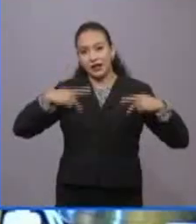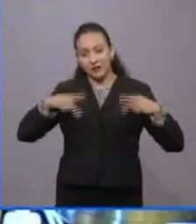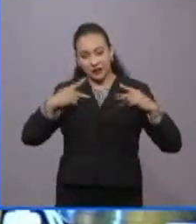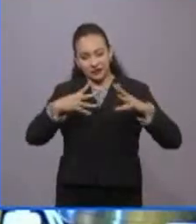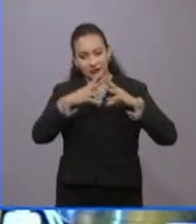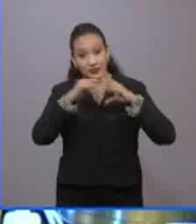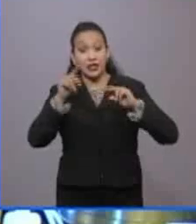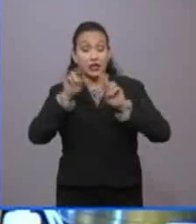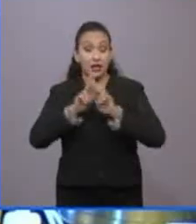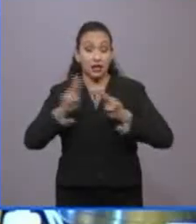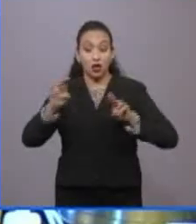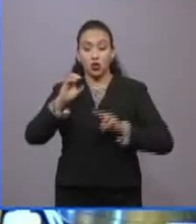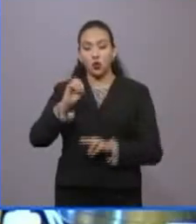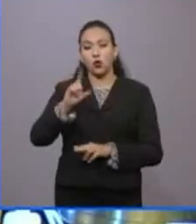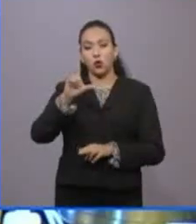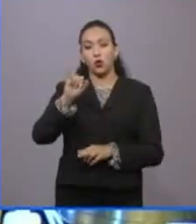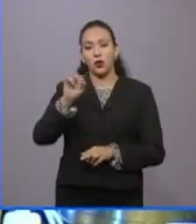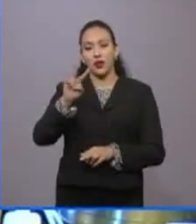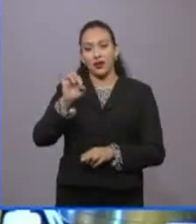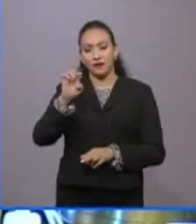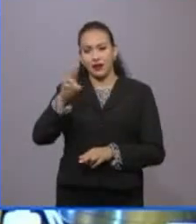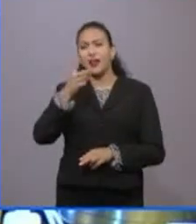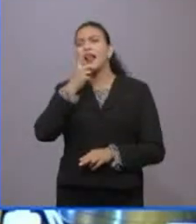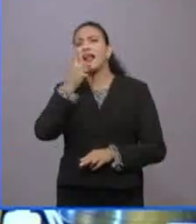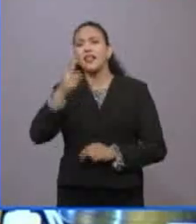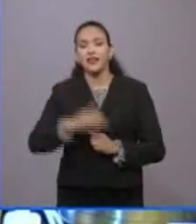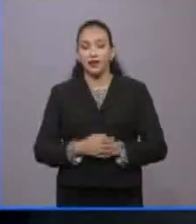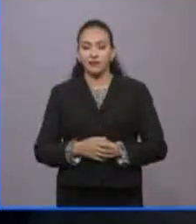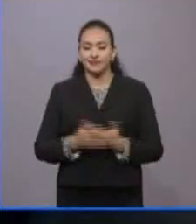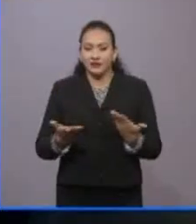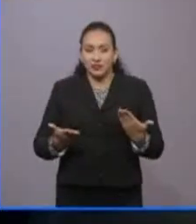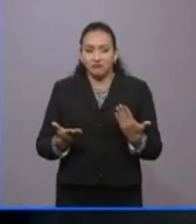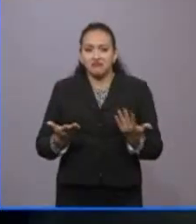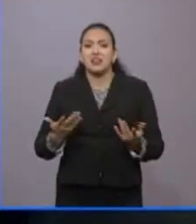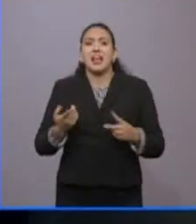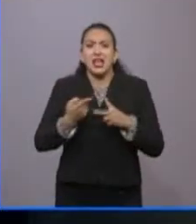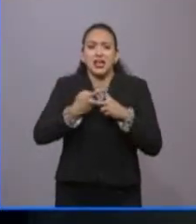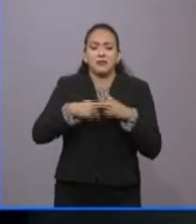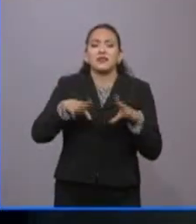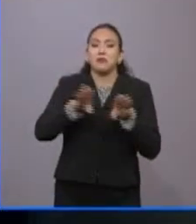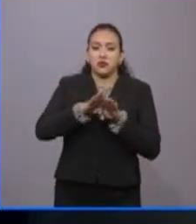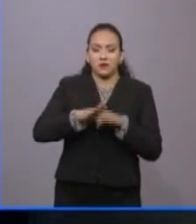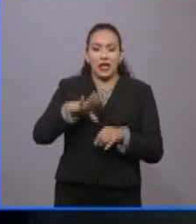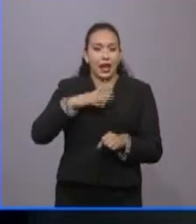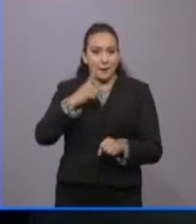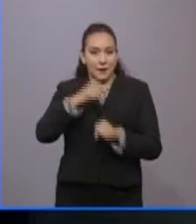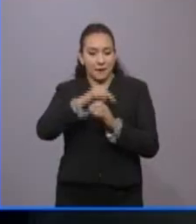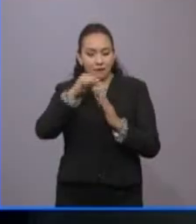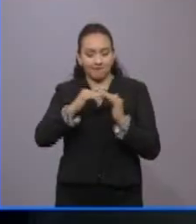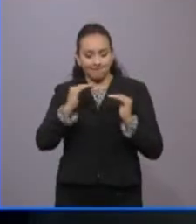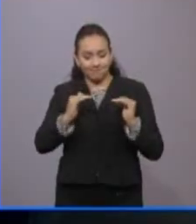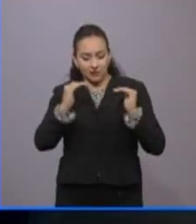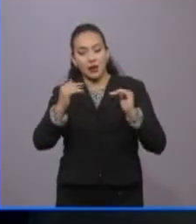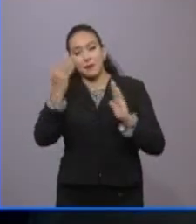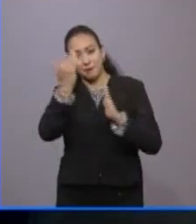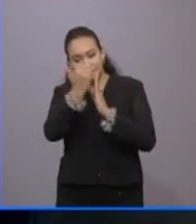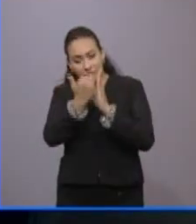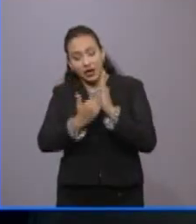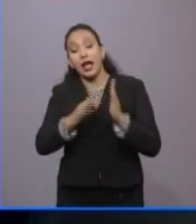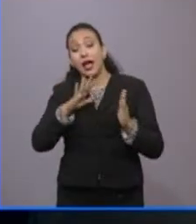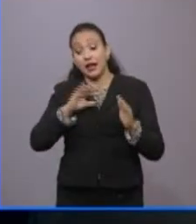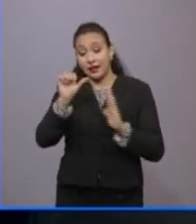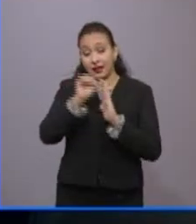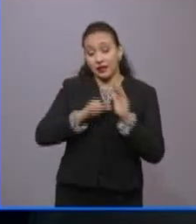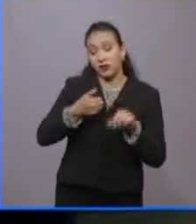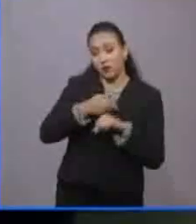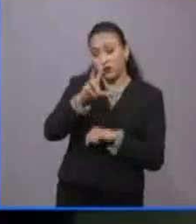Unidas, Olivier Frubil indicó que como primer paso en el proceso instaurado contra México, conforme al artículo 34 de